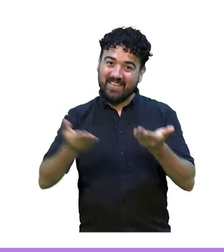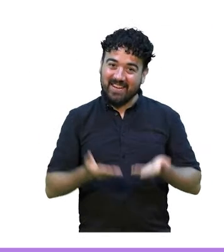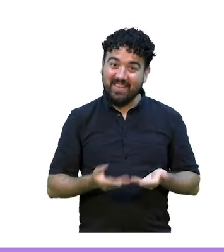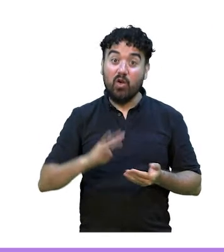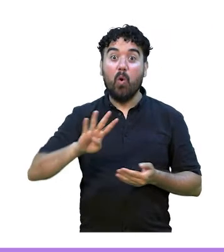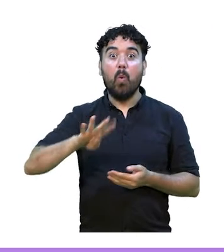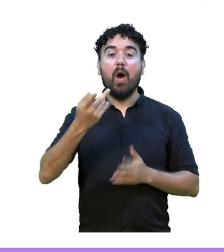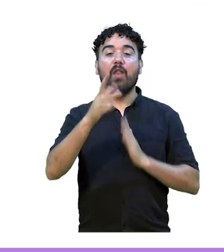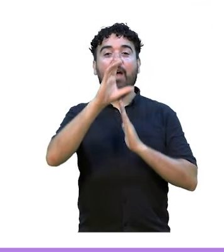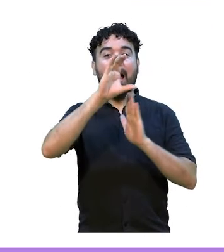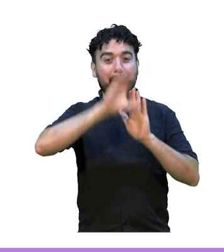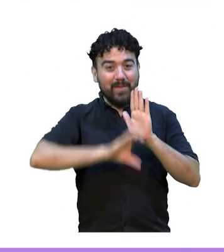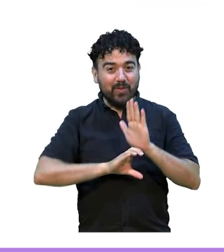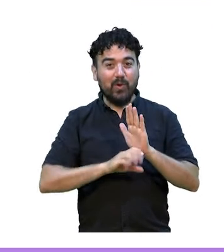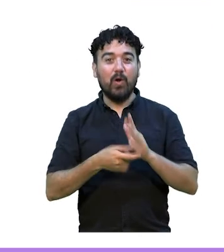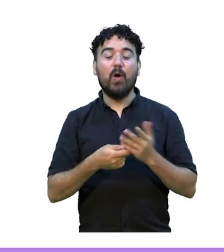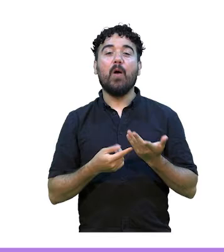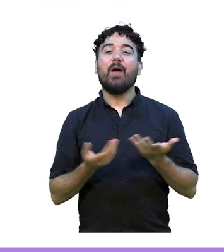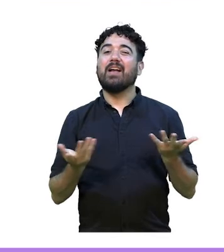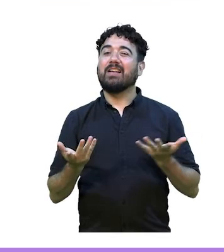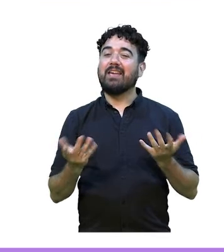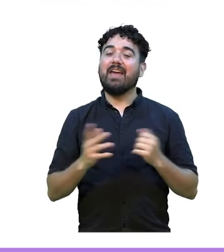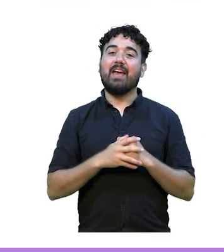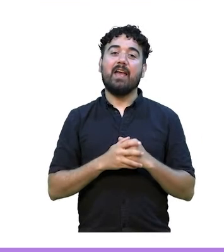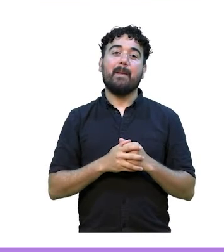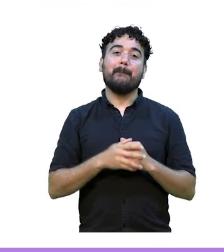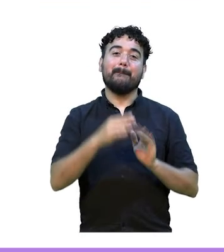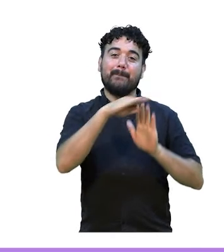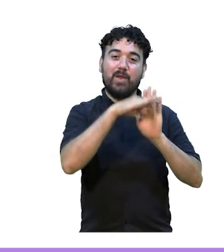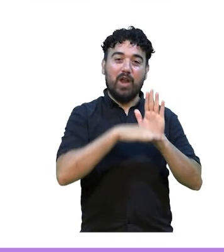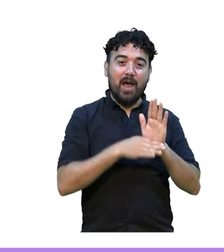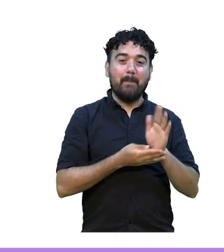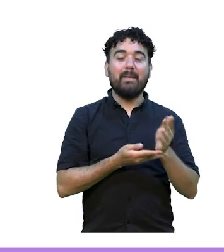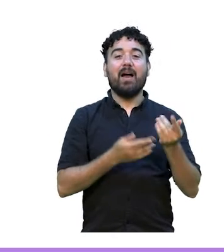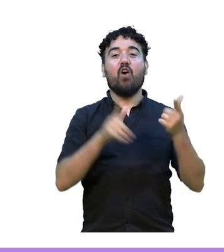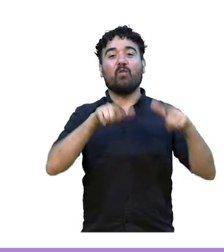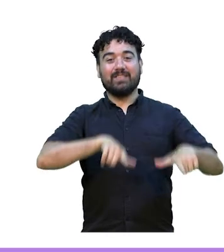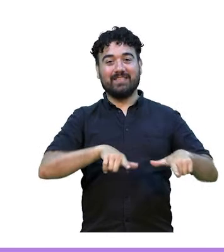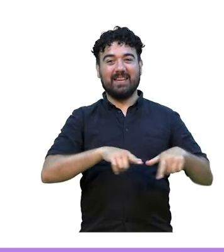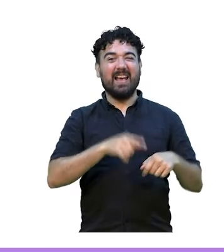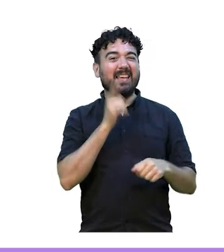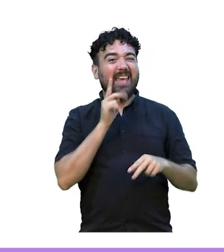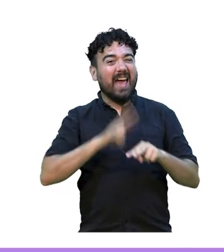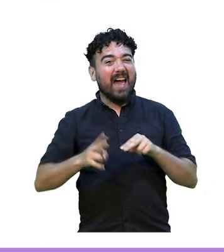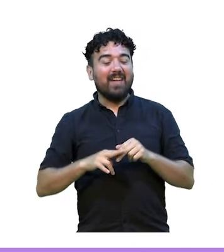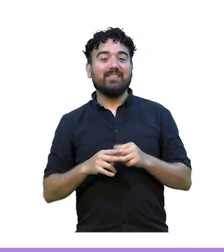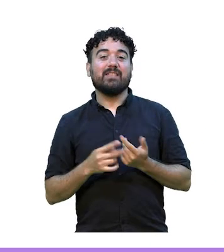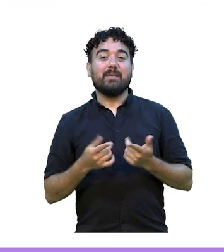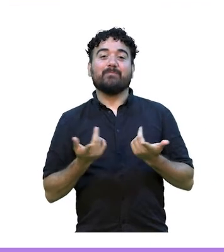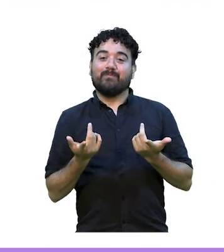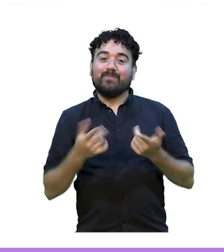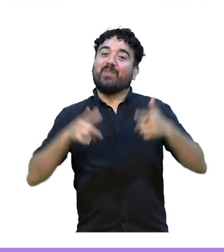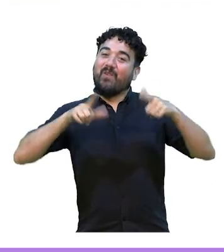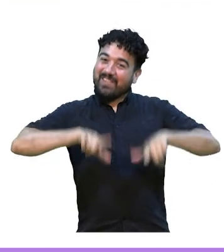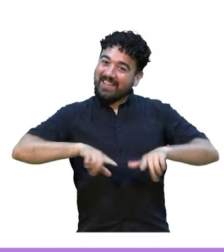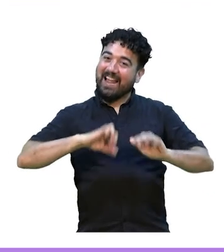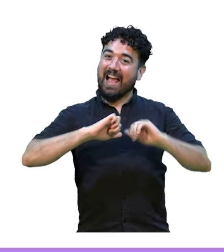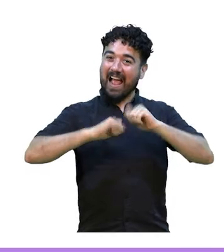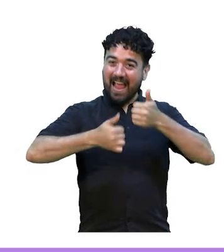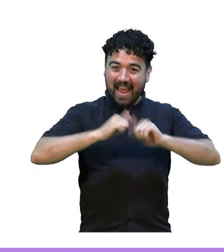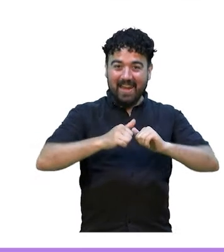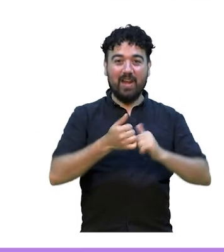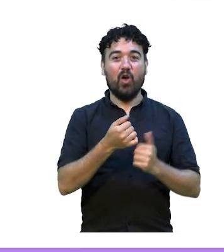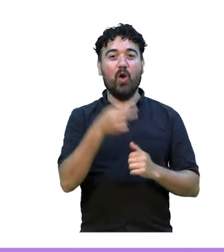bienvenidos. Iniciamos nuestro cuarto capítulo del podcast de La Oficina, un programa producido por la Oficina de Género y Sexualidades de la